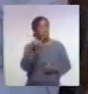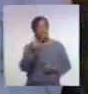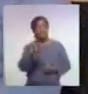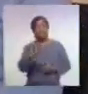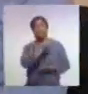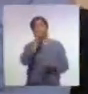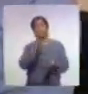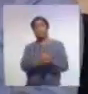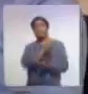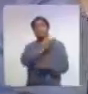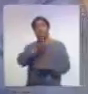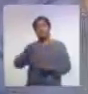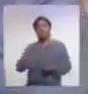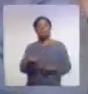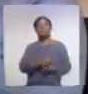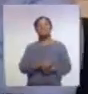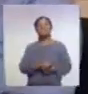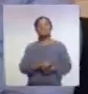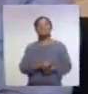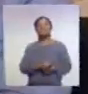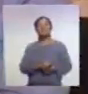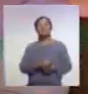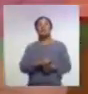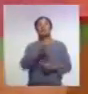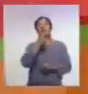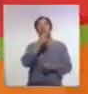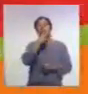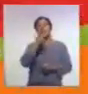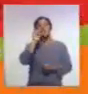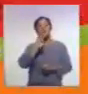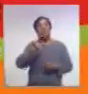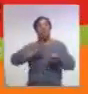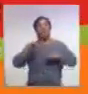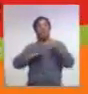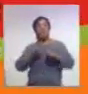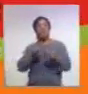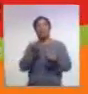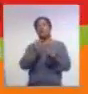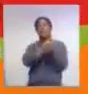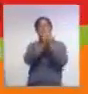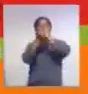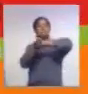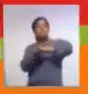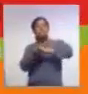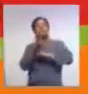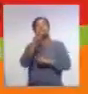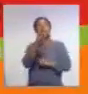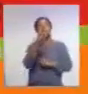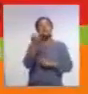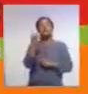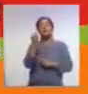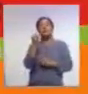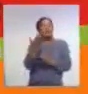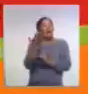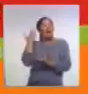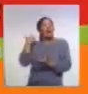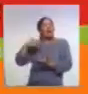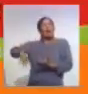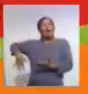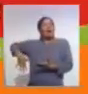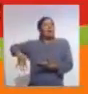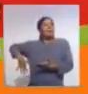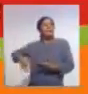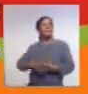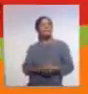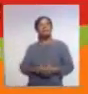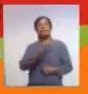los Derechos de Niñas, Niños y Adolescentes recientemente fue reformada a través de un decreto que el 3 de junio de este año, apenas hace unos días,